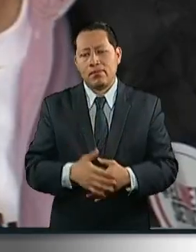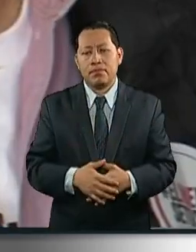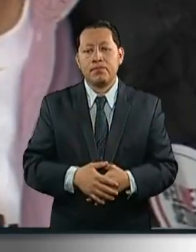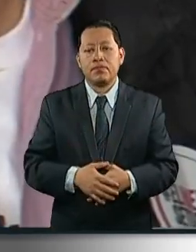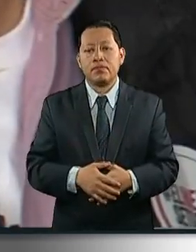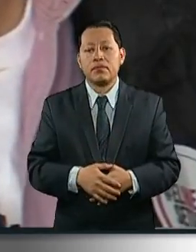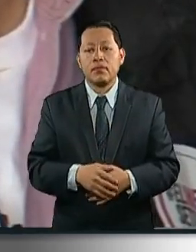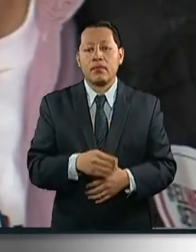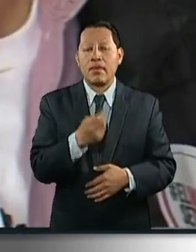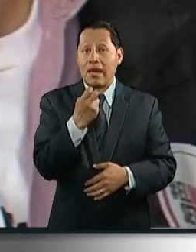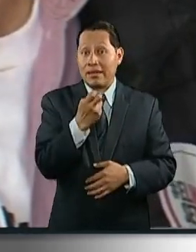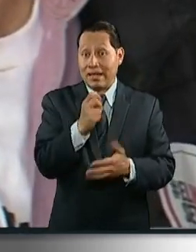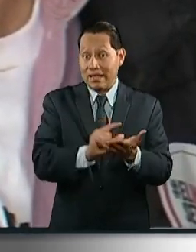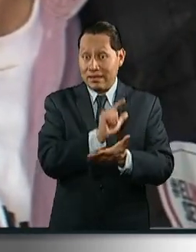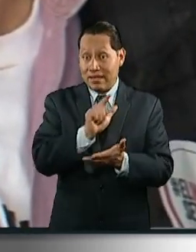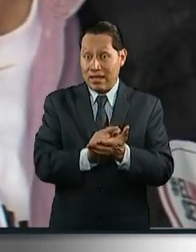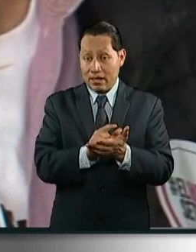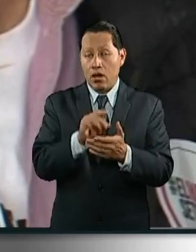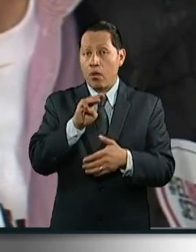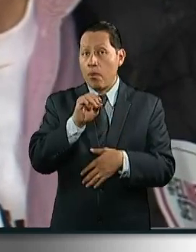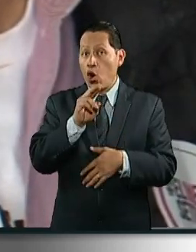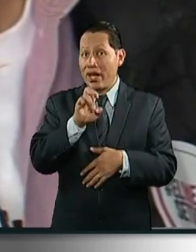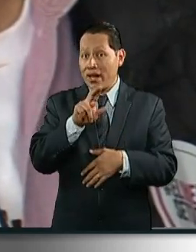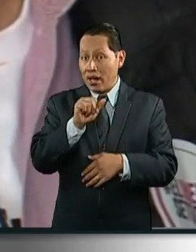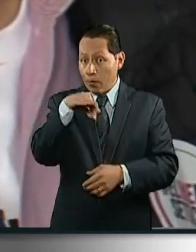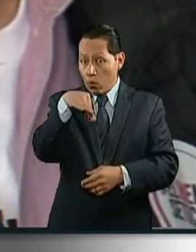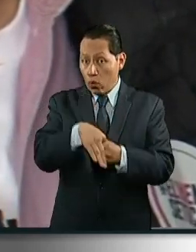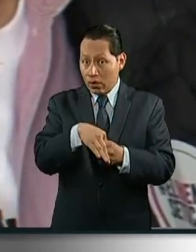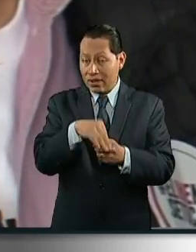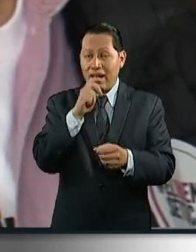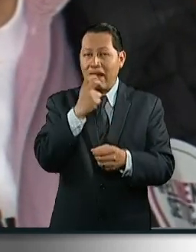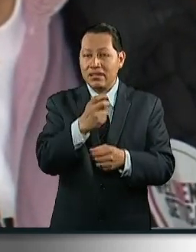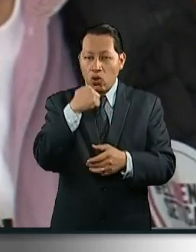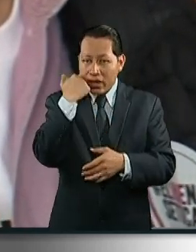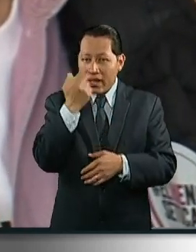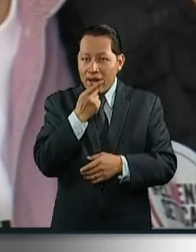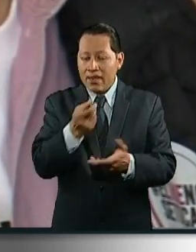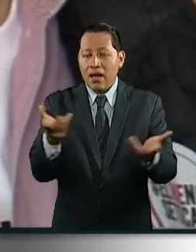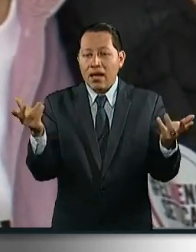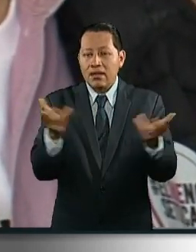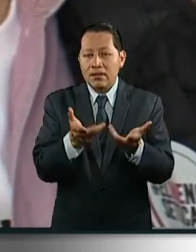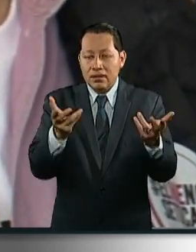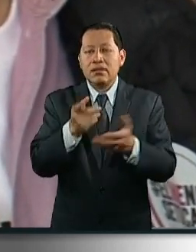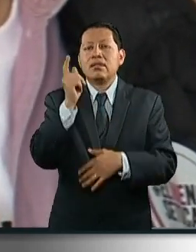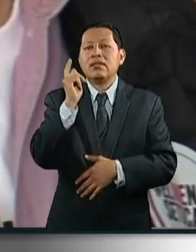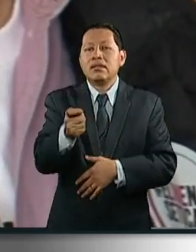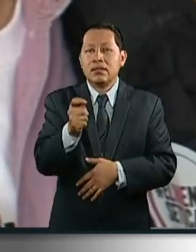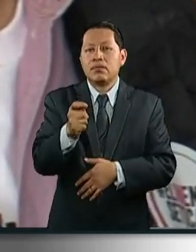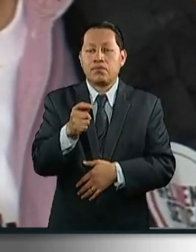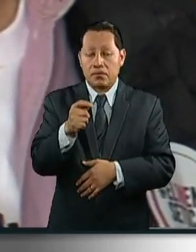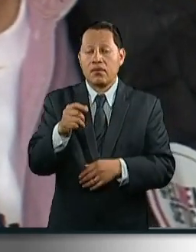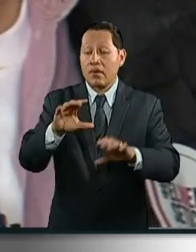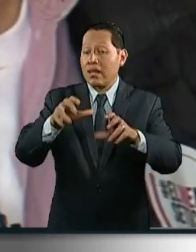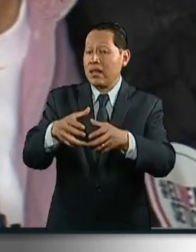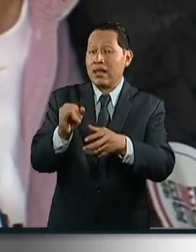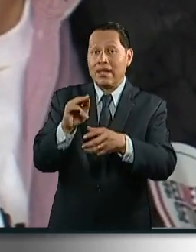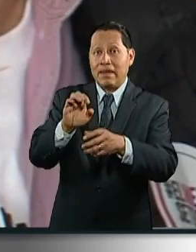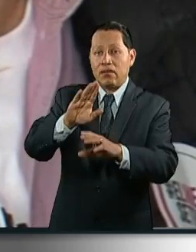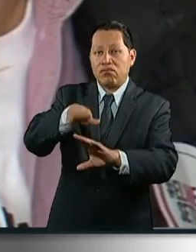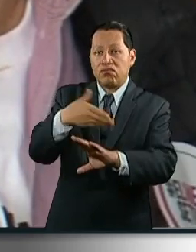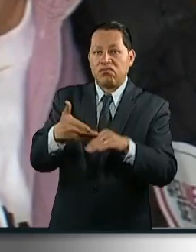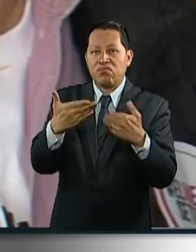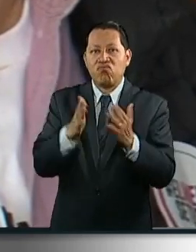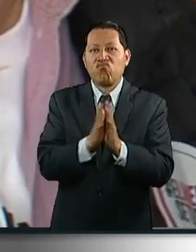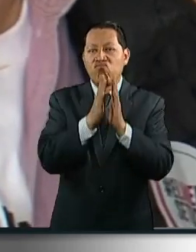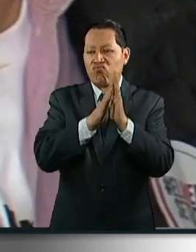Con estas leyes que van a votar los de Morena, lo que quieren hacer es darle un golpe a la democracia y un golpe